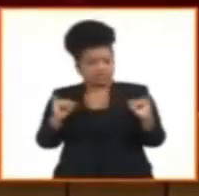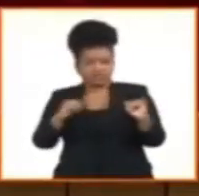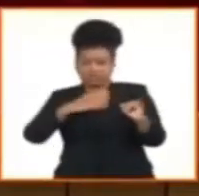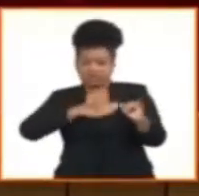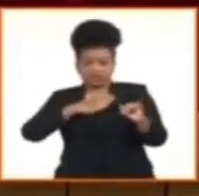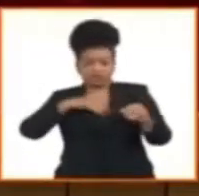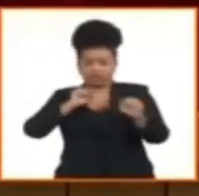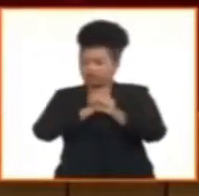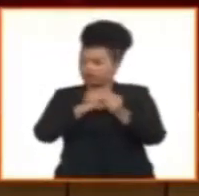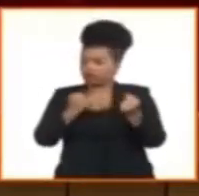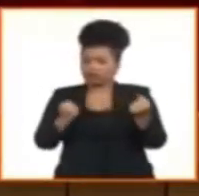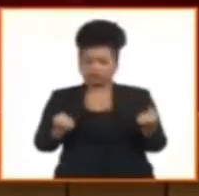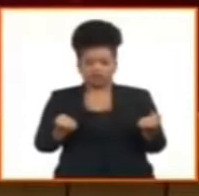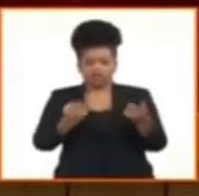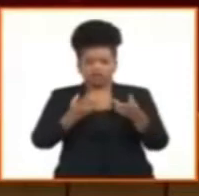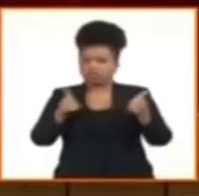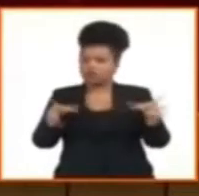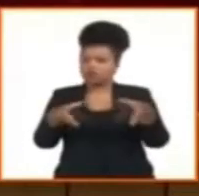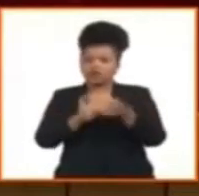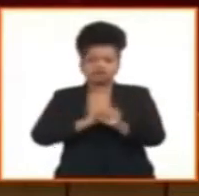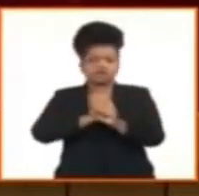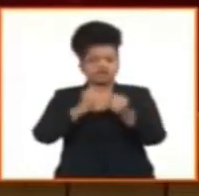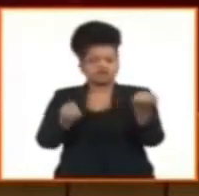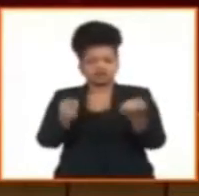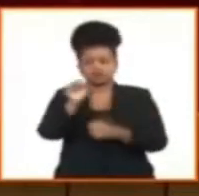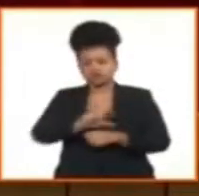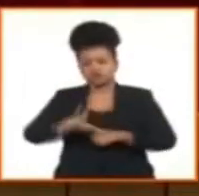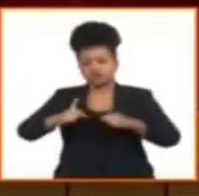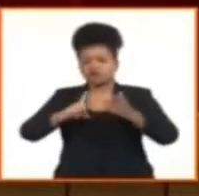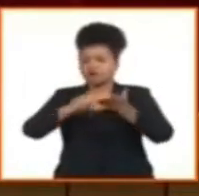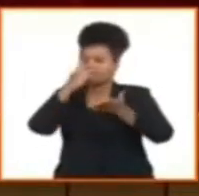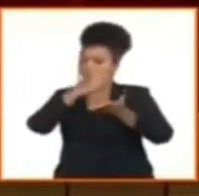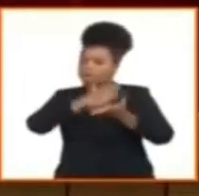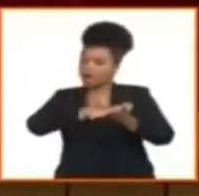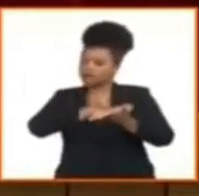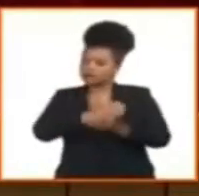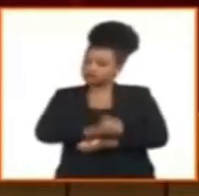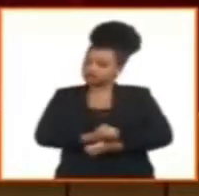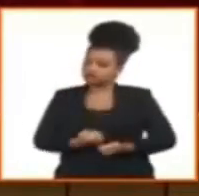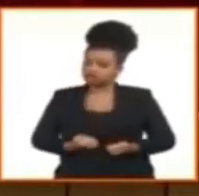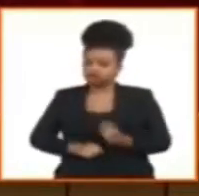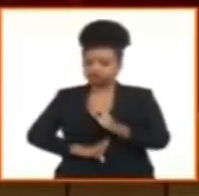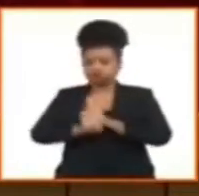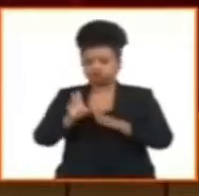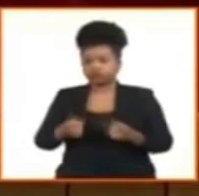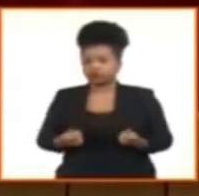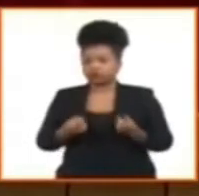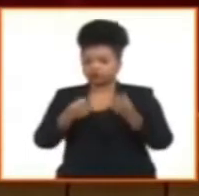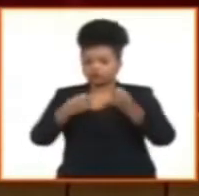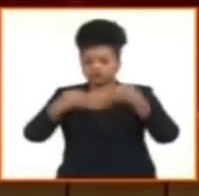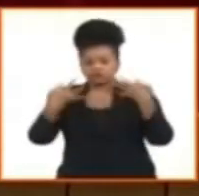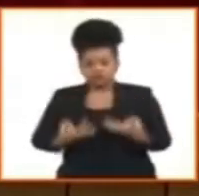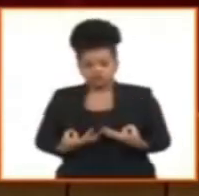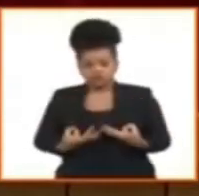soberanía, la democracia socialista, la paz, la eficiencia económica, la seguridad y las conquistas de